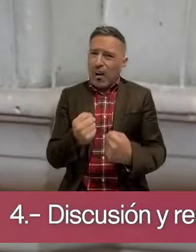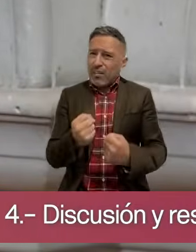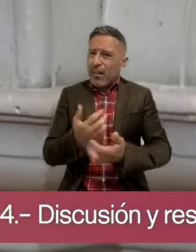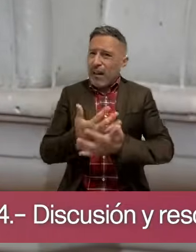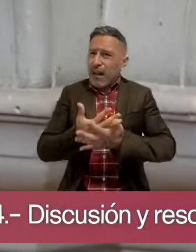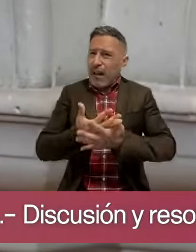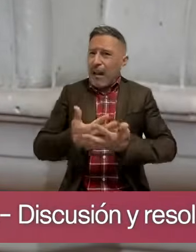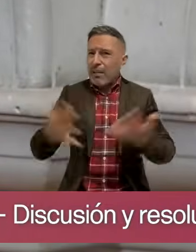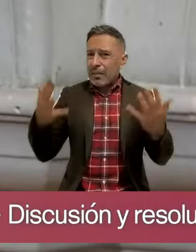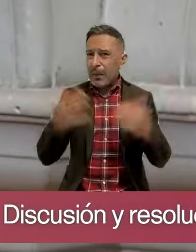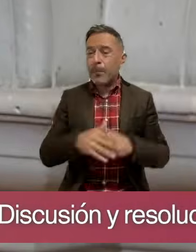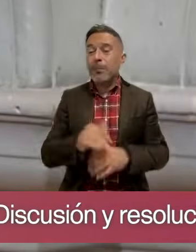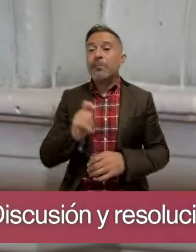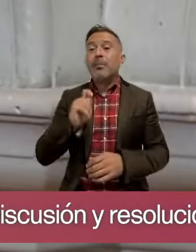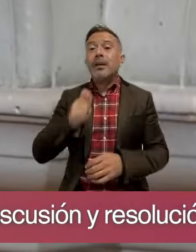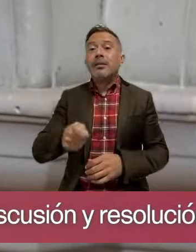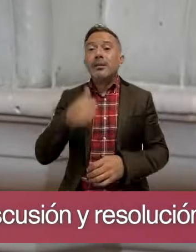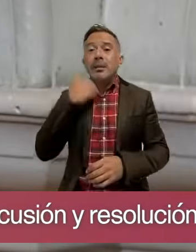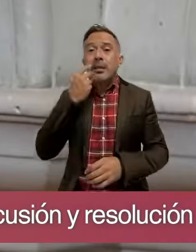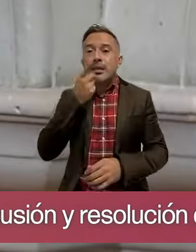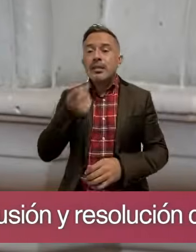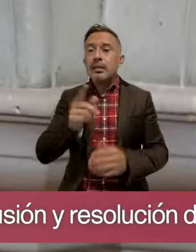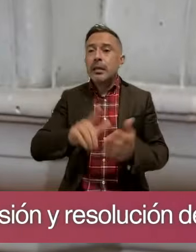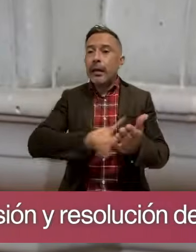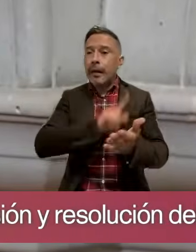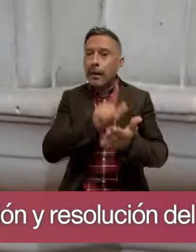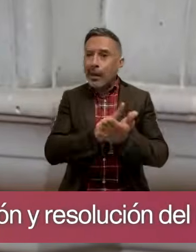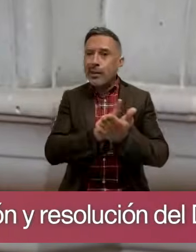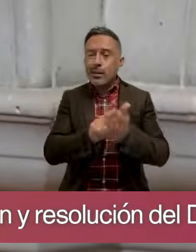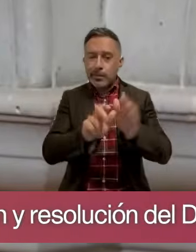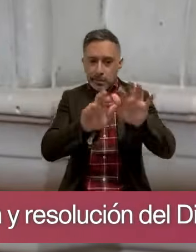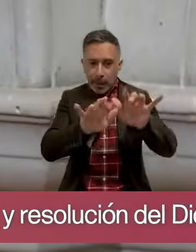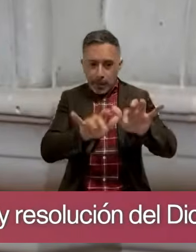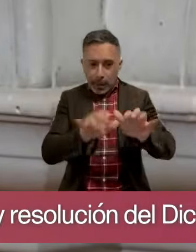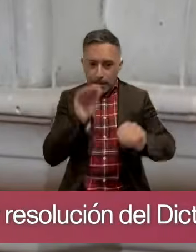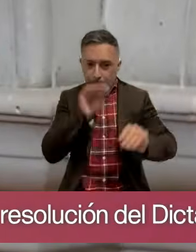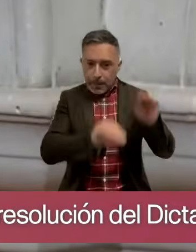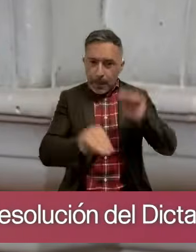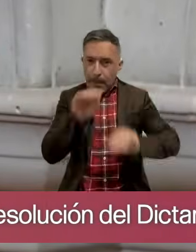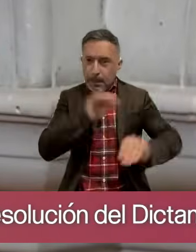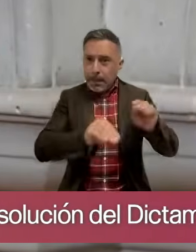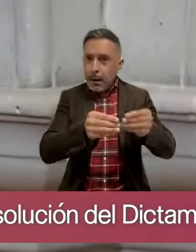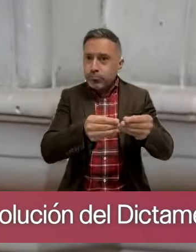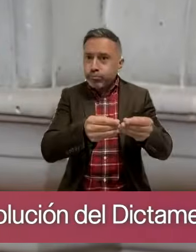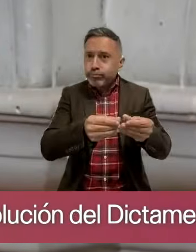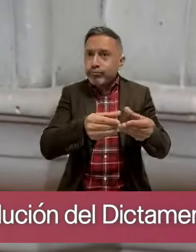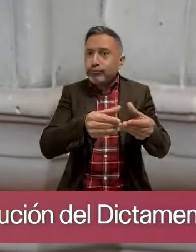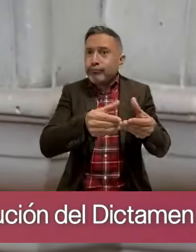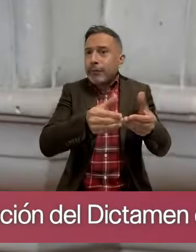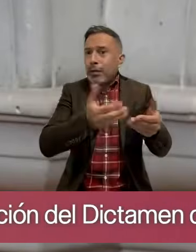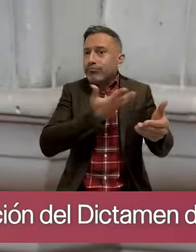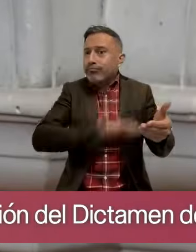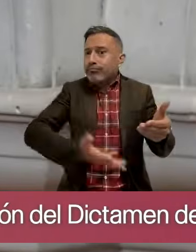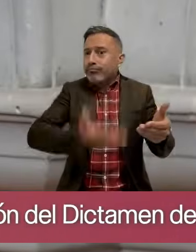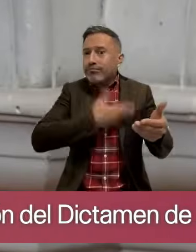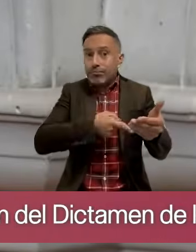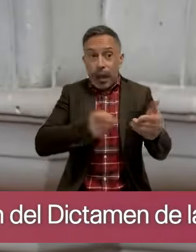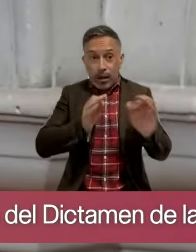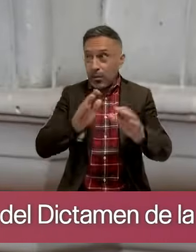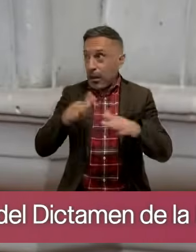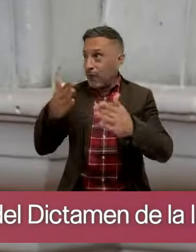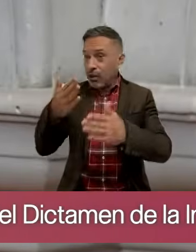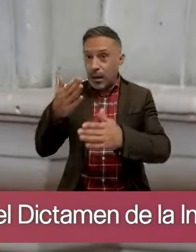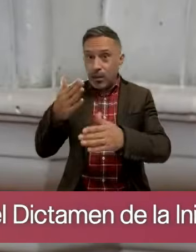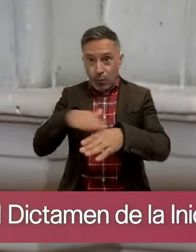quiere decir que el engrosamiento de la ley no nos asegura la justicia que tanto anhelamos y queremos. Estamos legislando fuera de